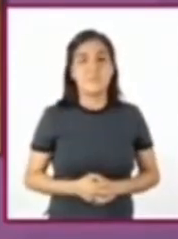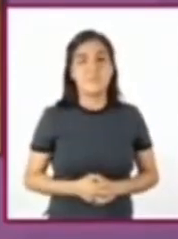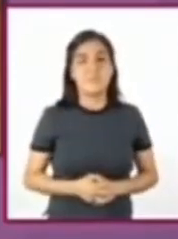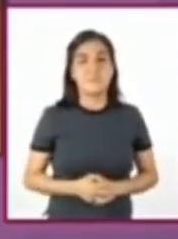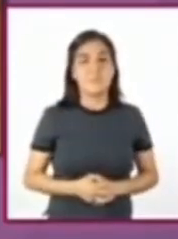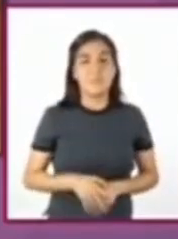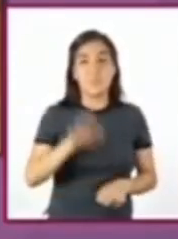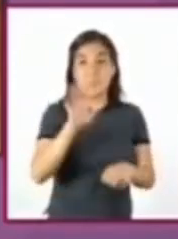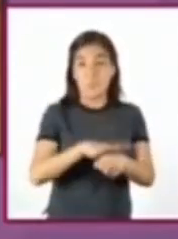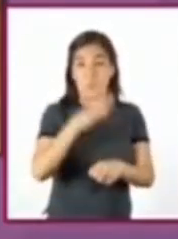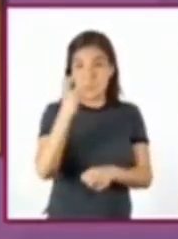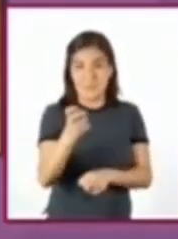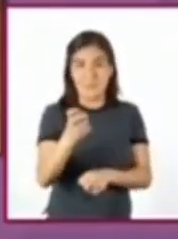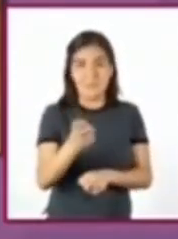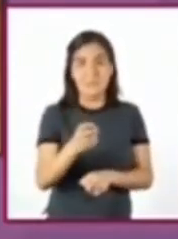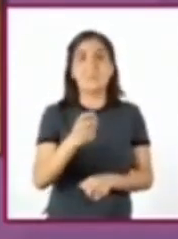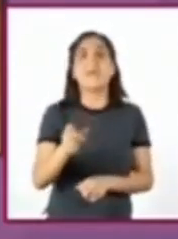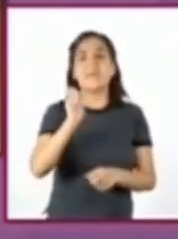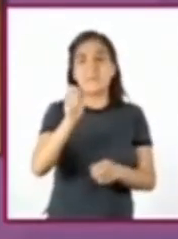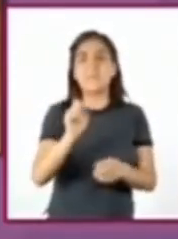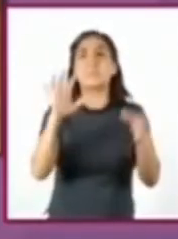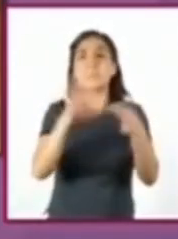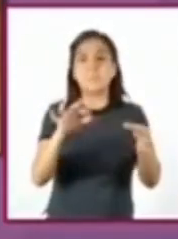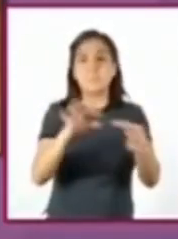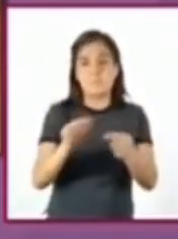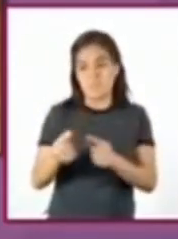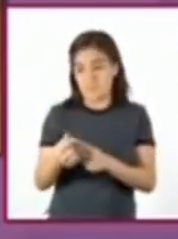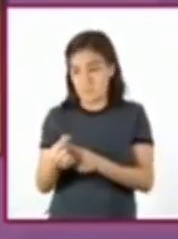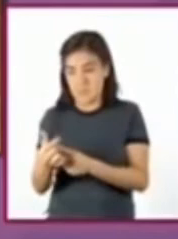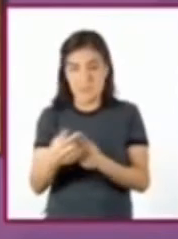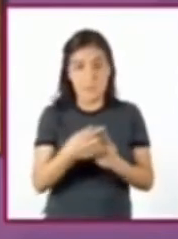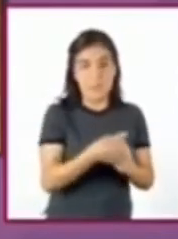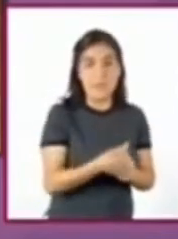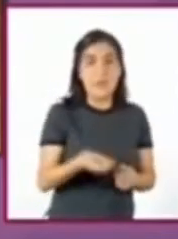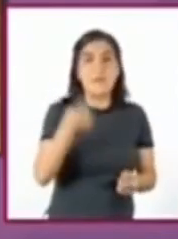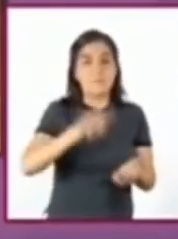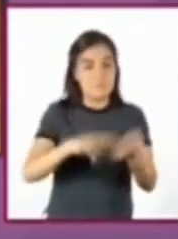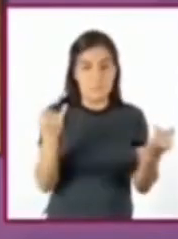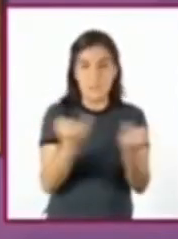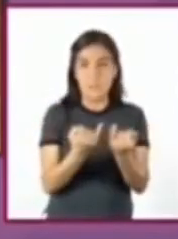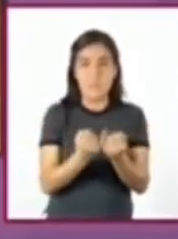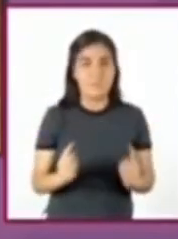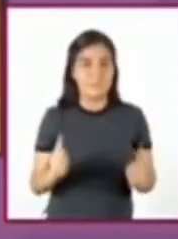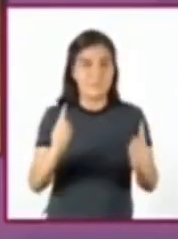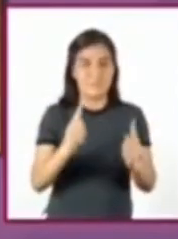Por eso decimos que su conexión es con sus extremos comunes.